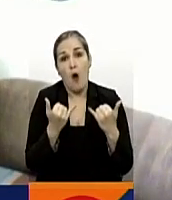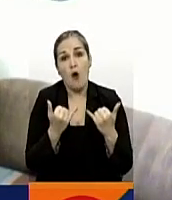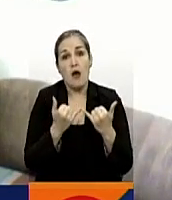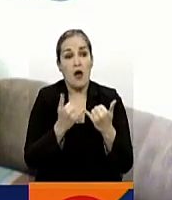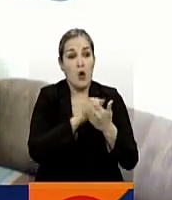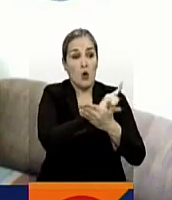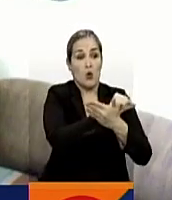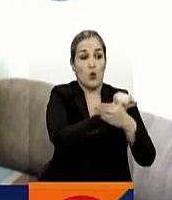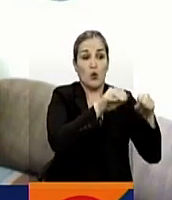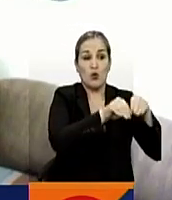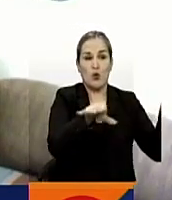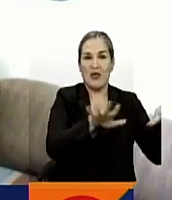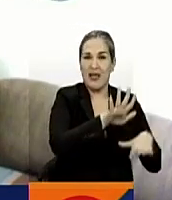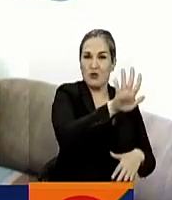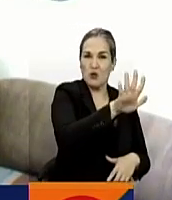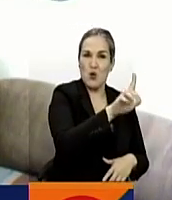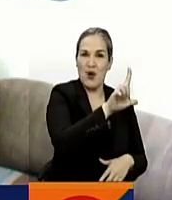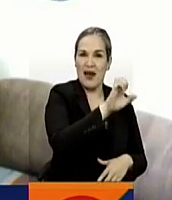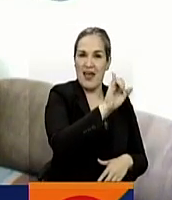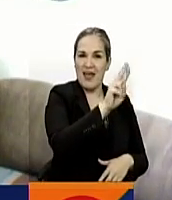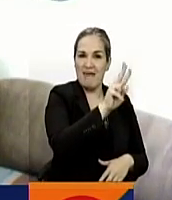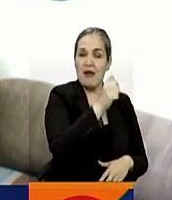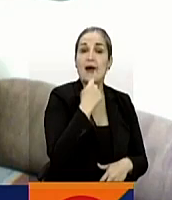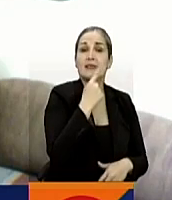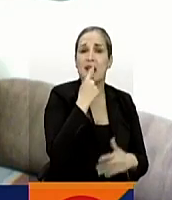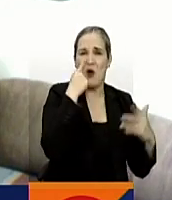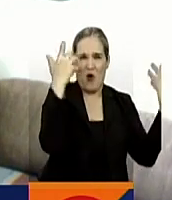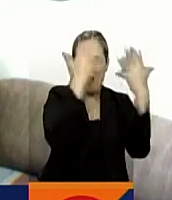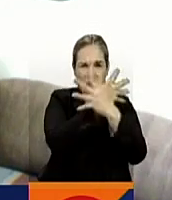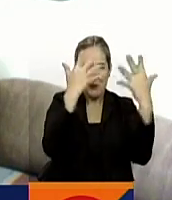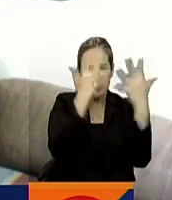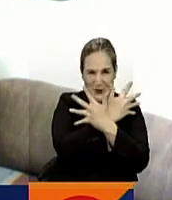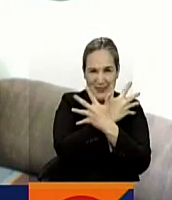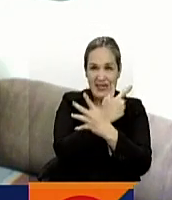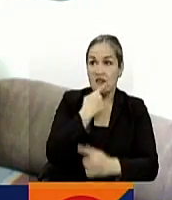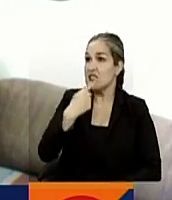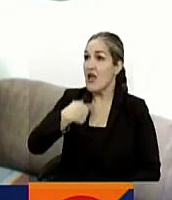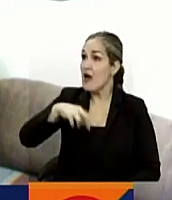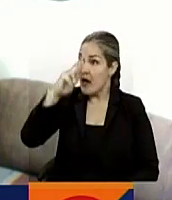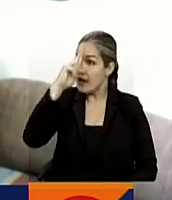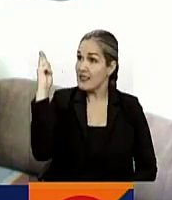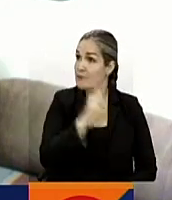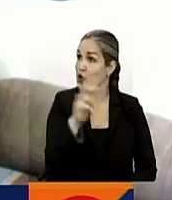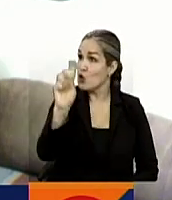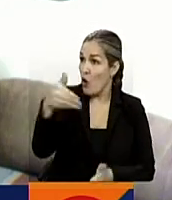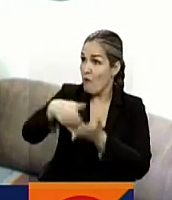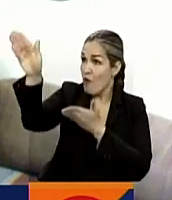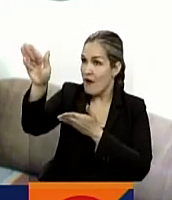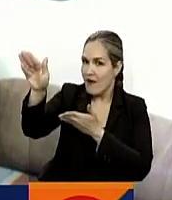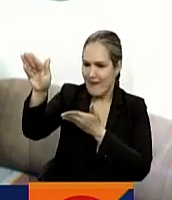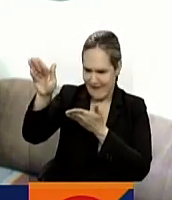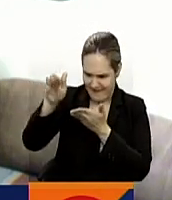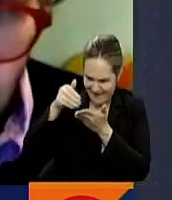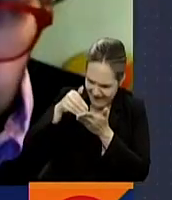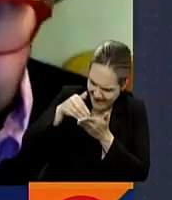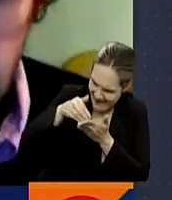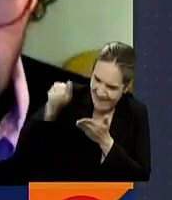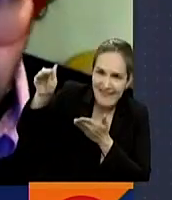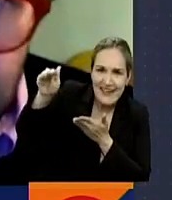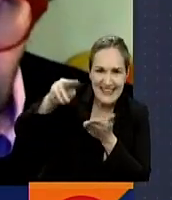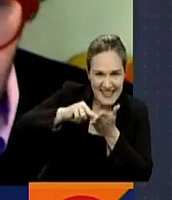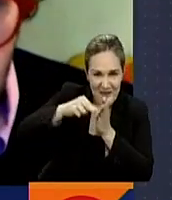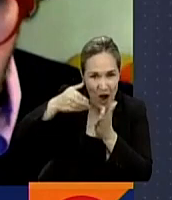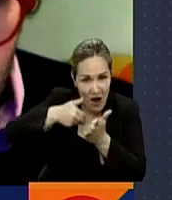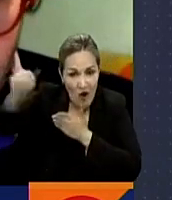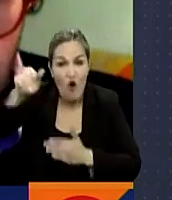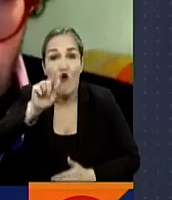Leiva que es muy confuso Leiva habla de que si no si el embajador no va a respetar se tiene que ir y mucha gente lo interpretó como si lo estuviera expulsando